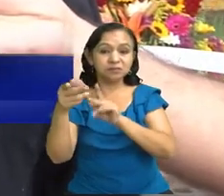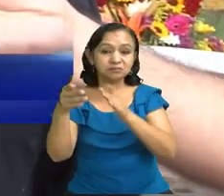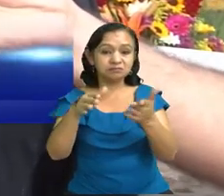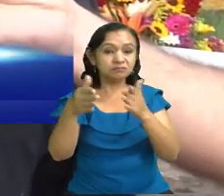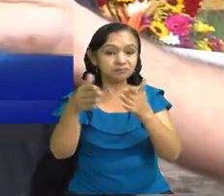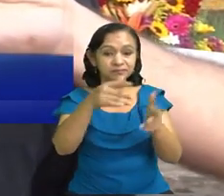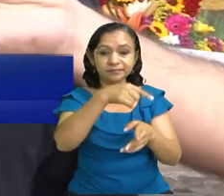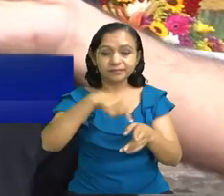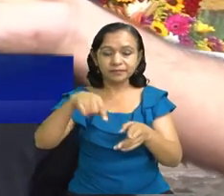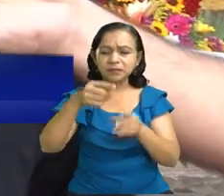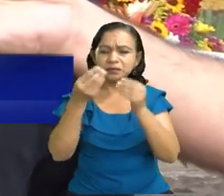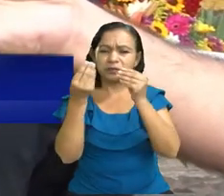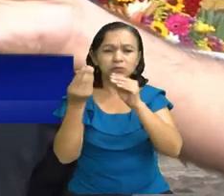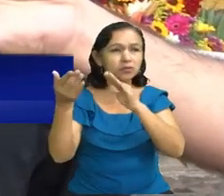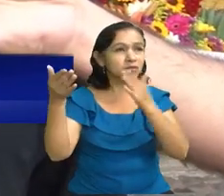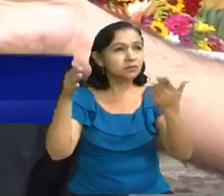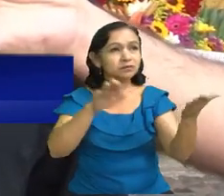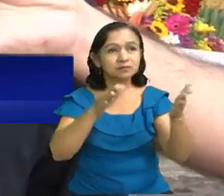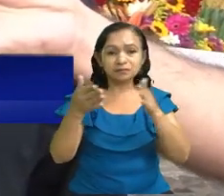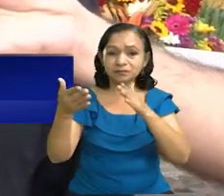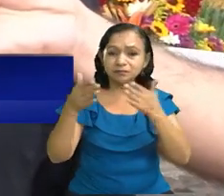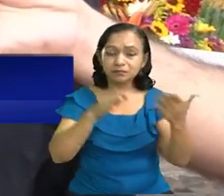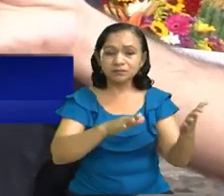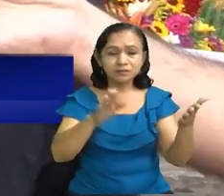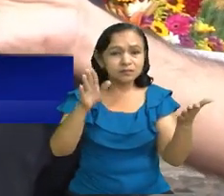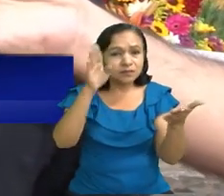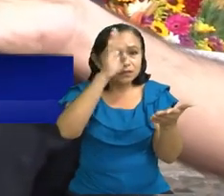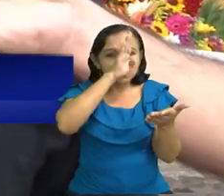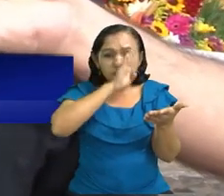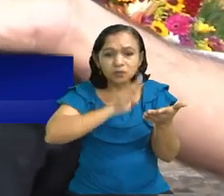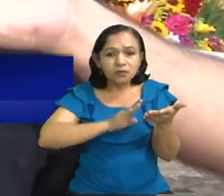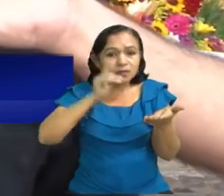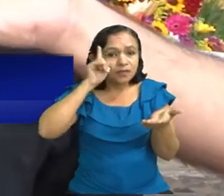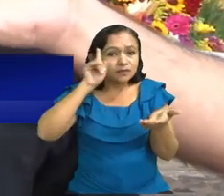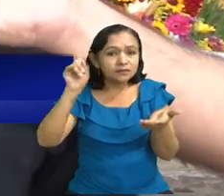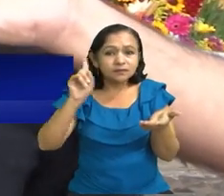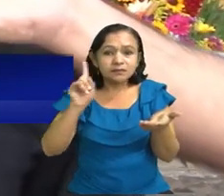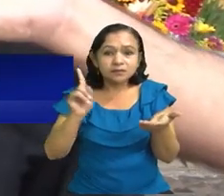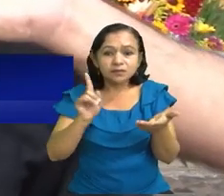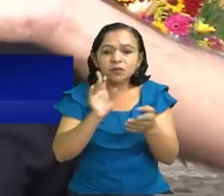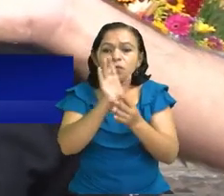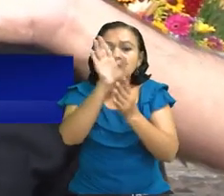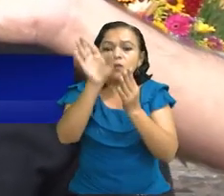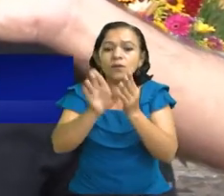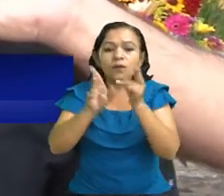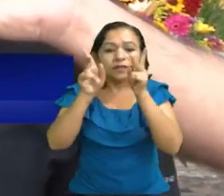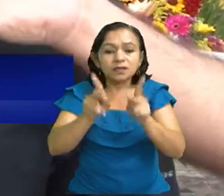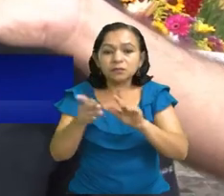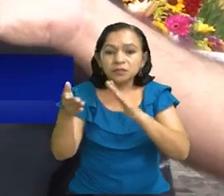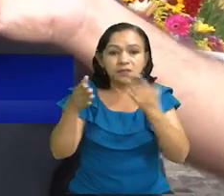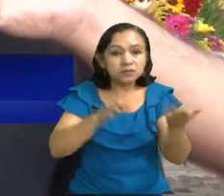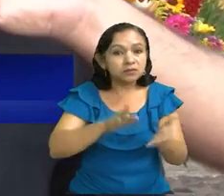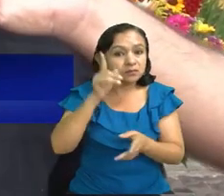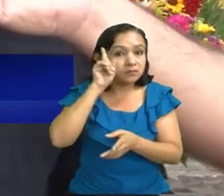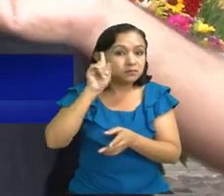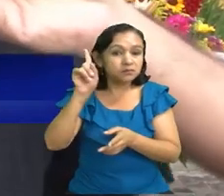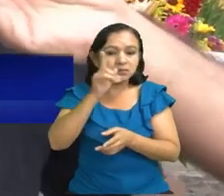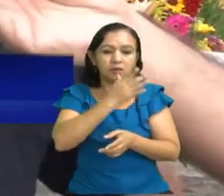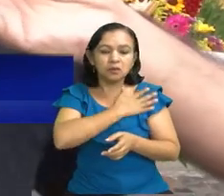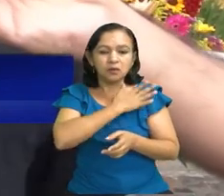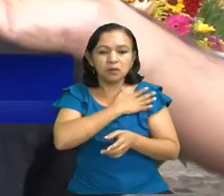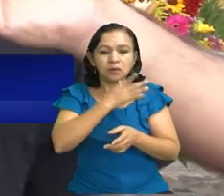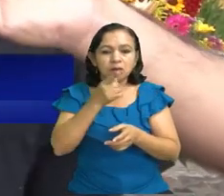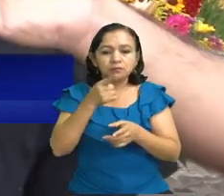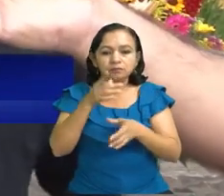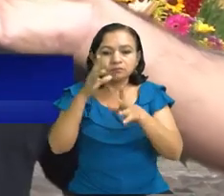1967. Fue una masacre. Nunca se supo exactamente la cantidad de muertos, porque la misma guardia se